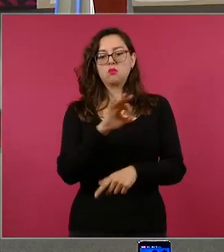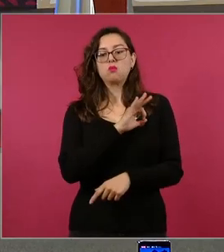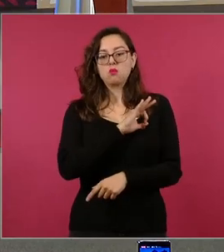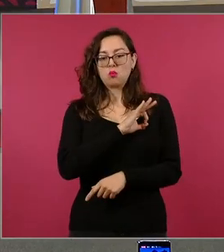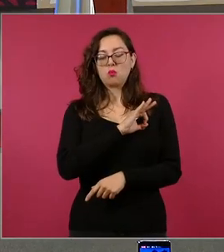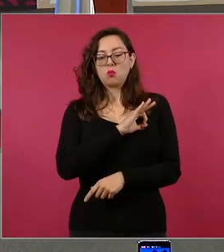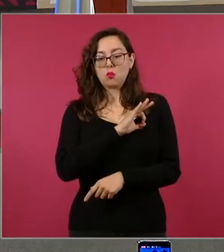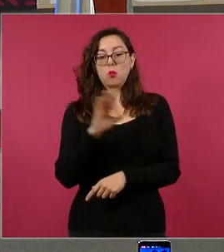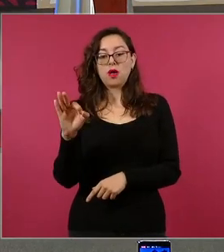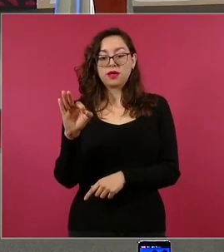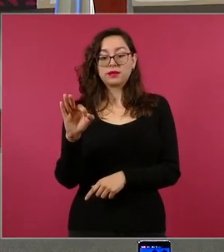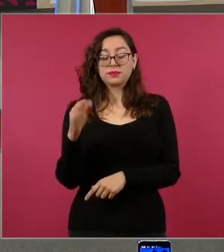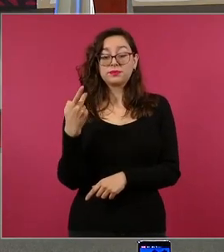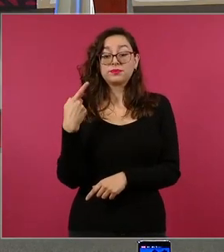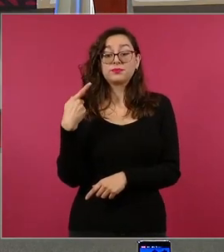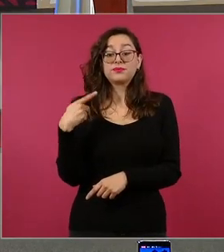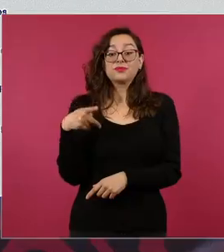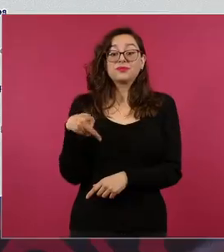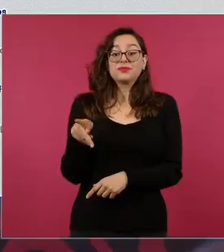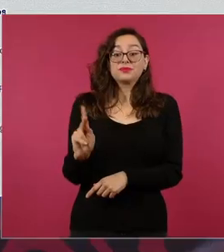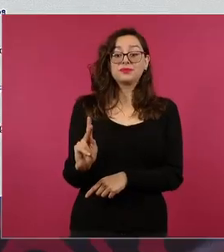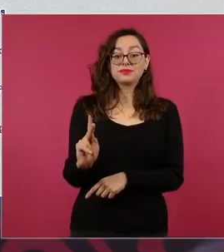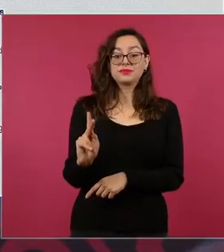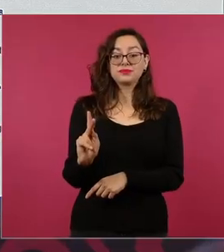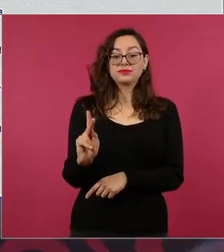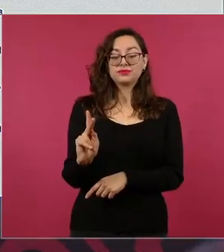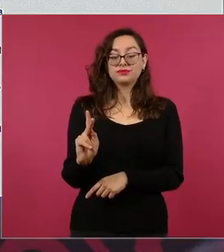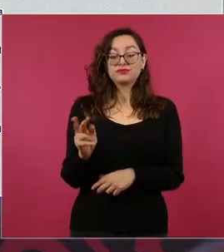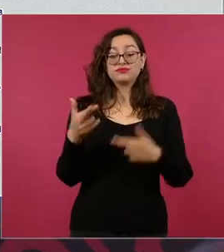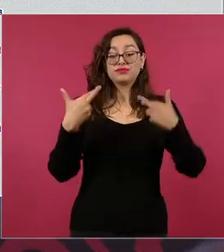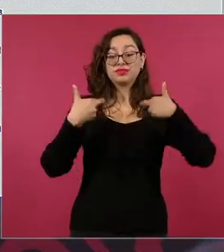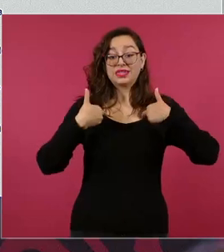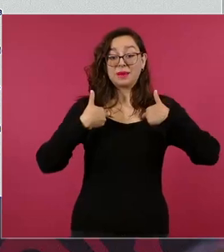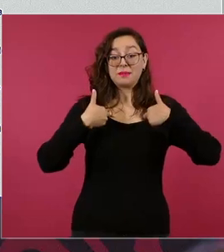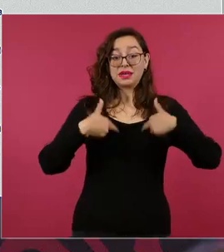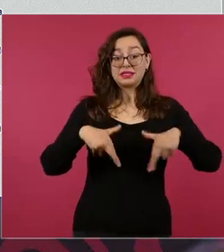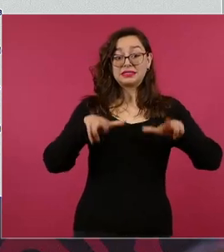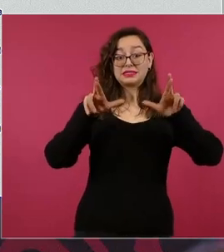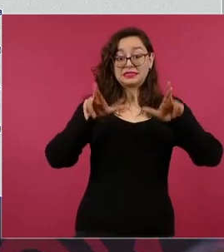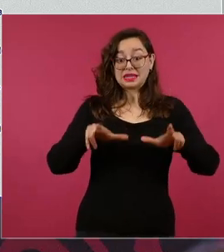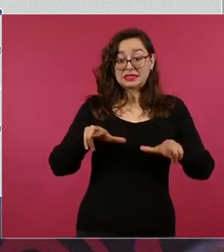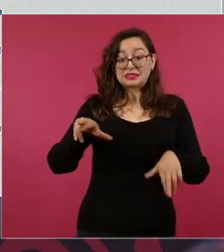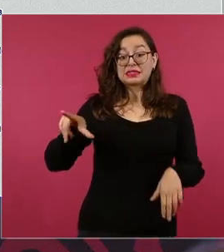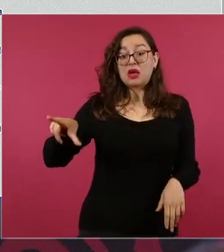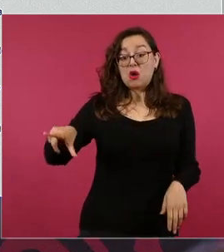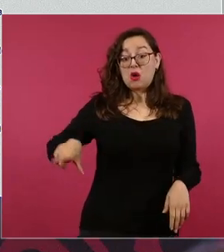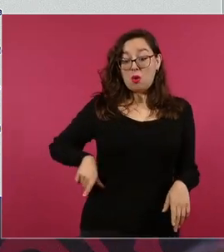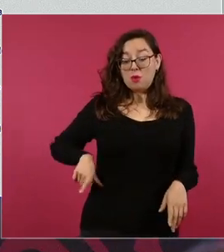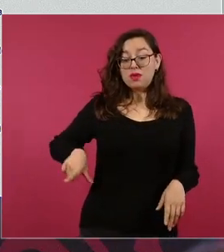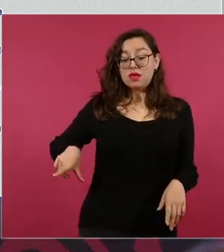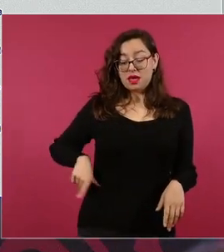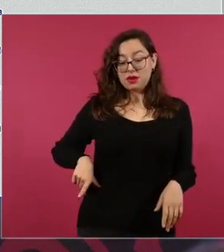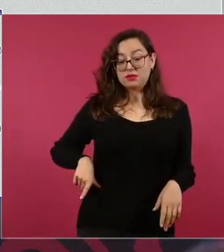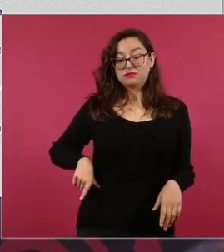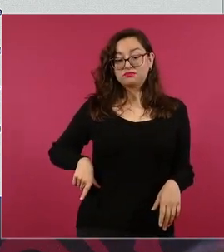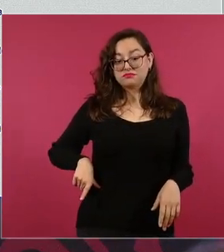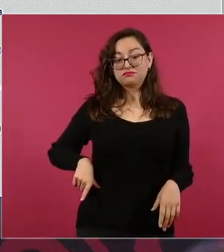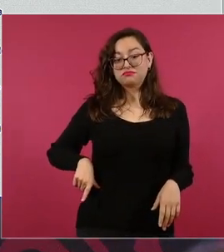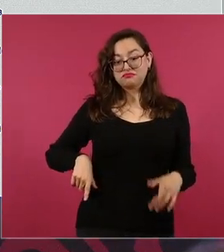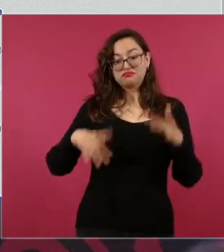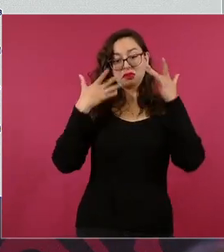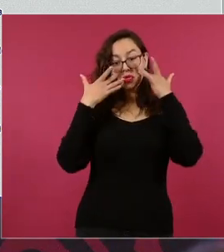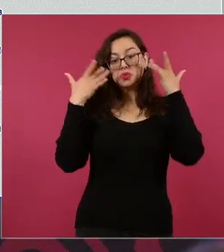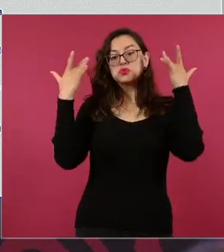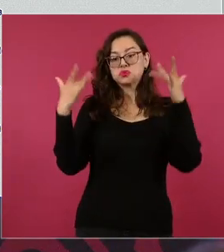por la tradición, el primer ministro, y ya lo hizo, tiene que